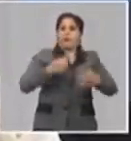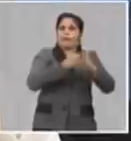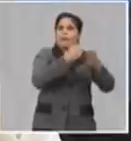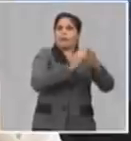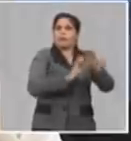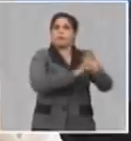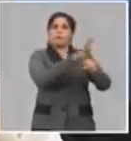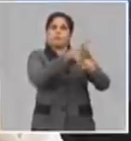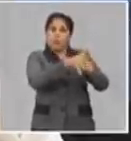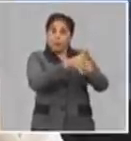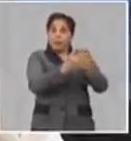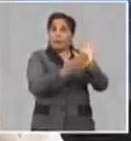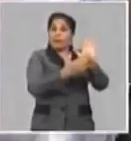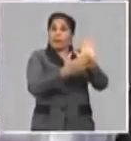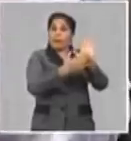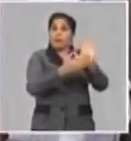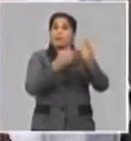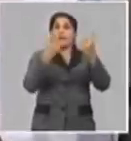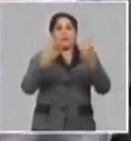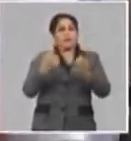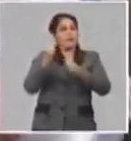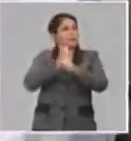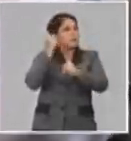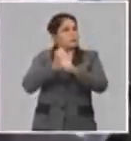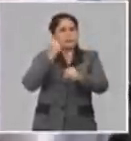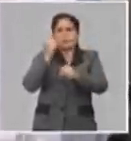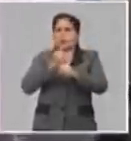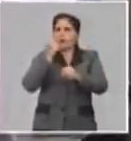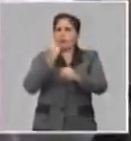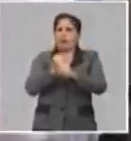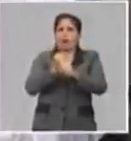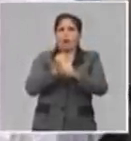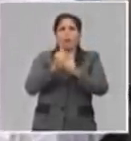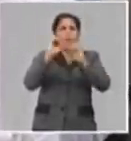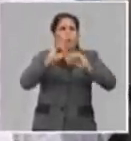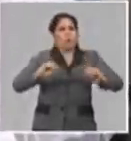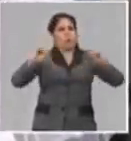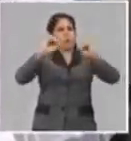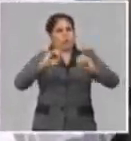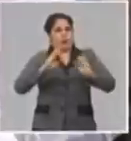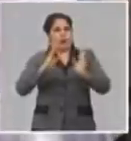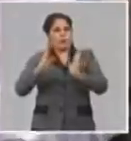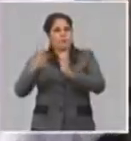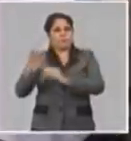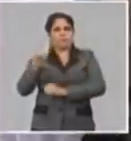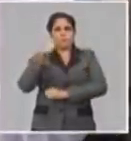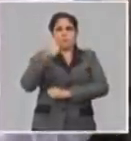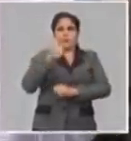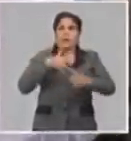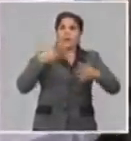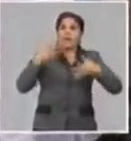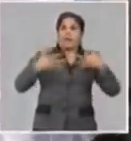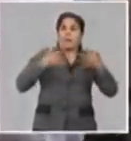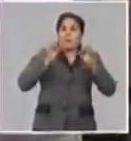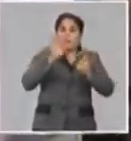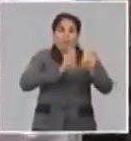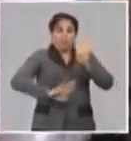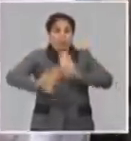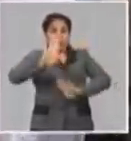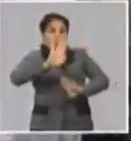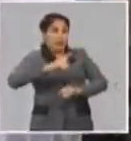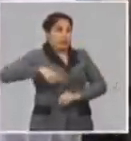pandemia, demuestra la necesidad de trabajar siempre con estrategias organizadas. y mantener y defender ese concepto que mientras